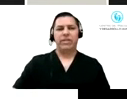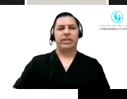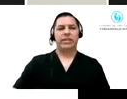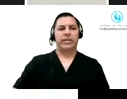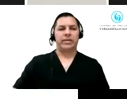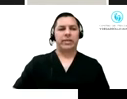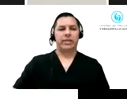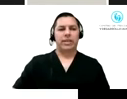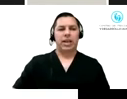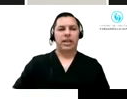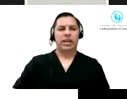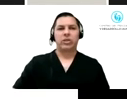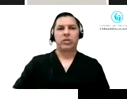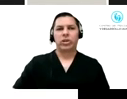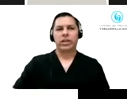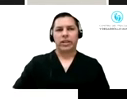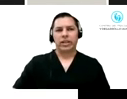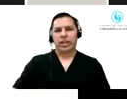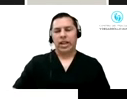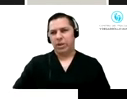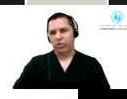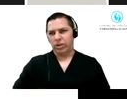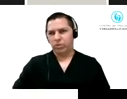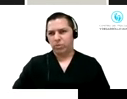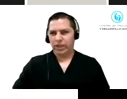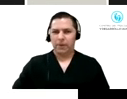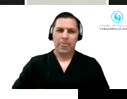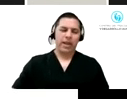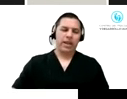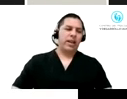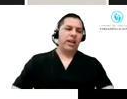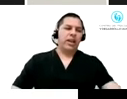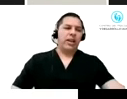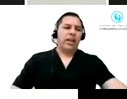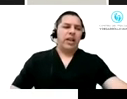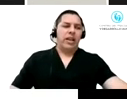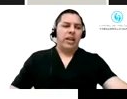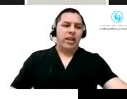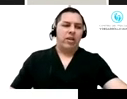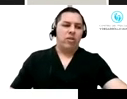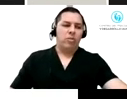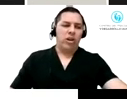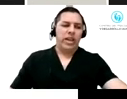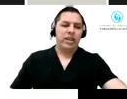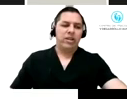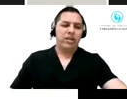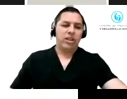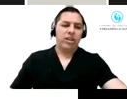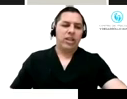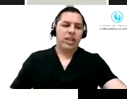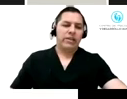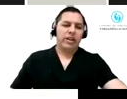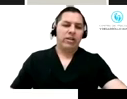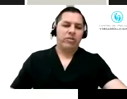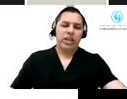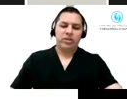Y diversas. Aquí ya me estoy apresurando un poquito. Como el género tiene